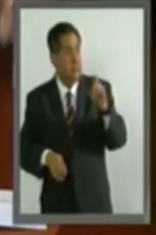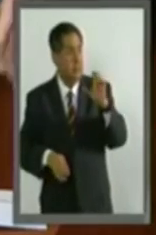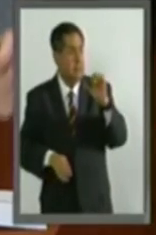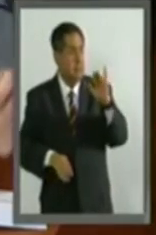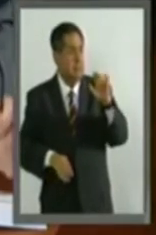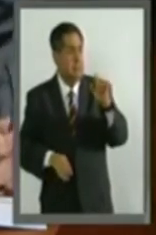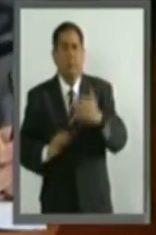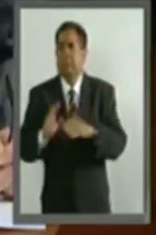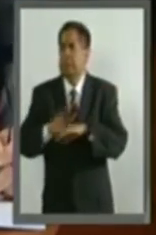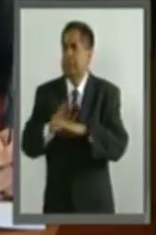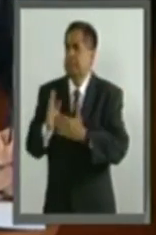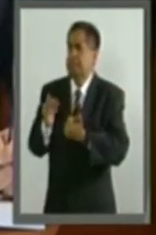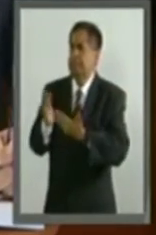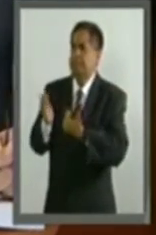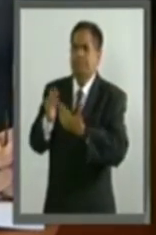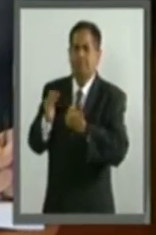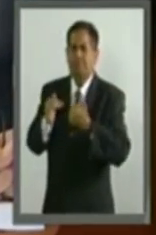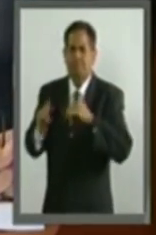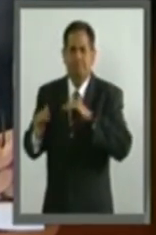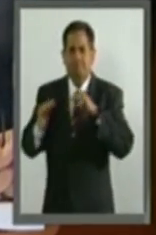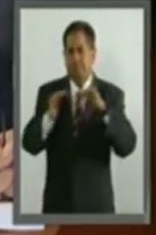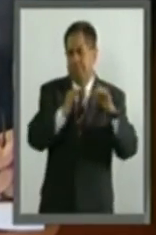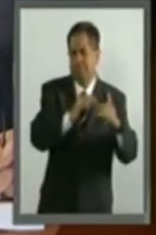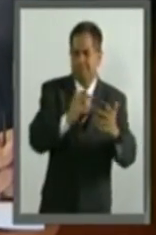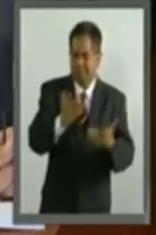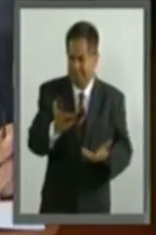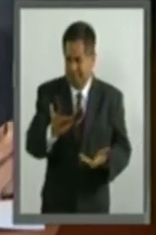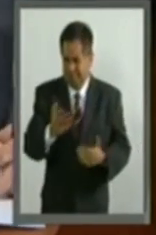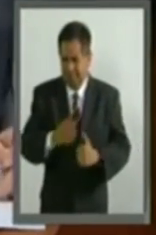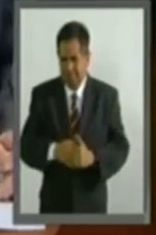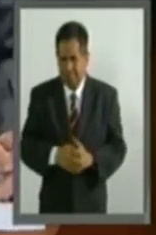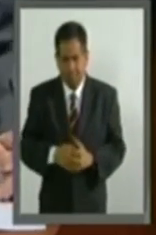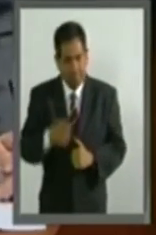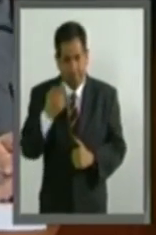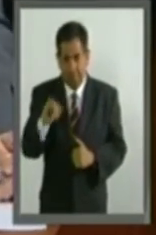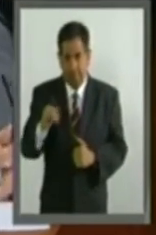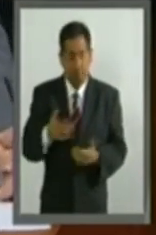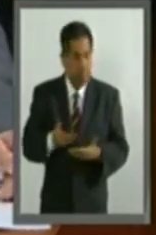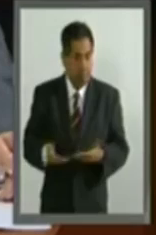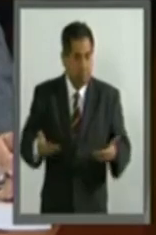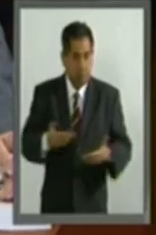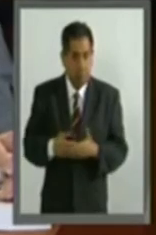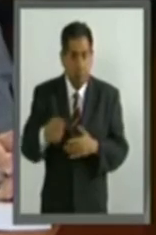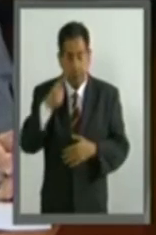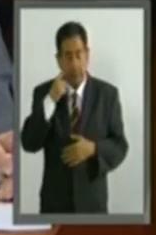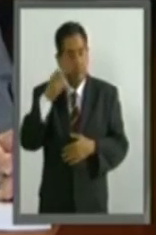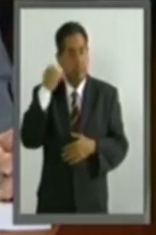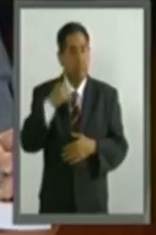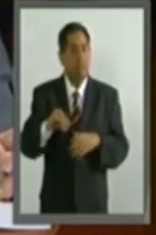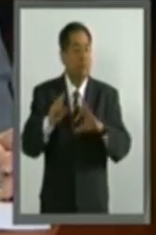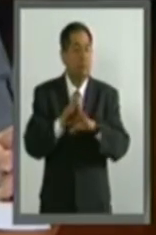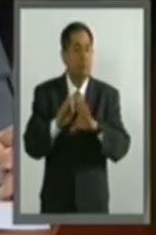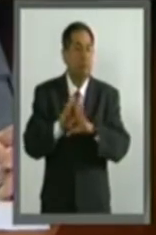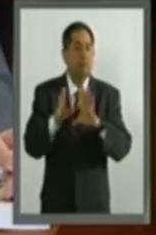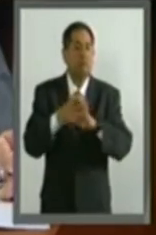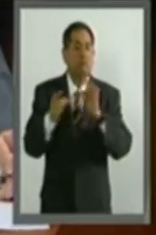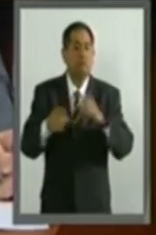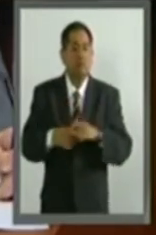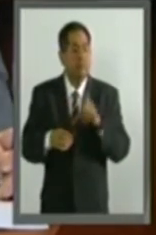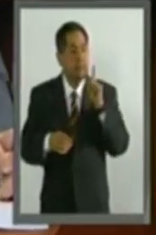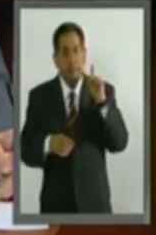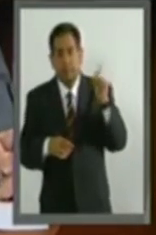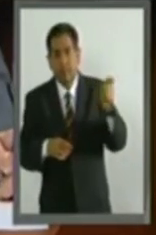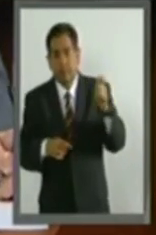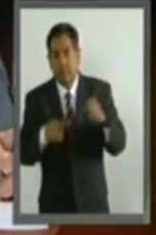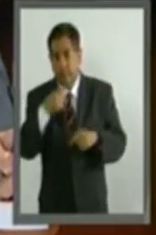en situaciones de dificultad económica. Y actualmente la paradoja es que